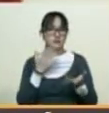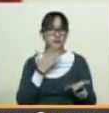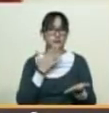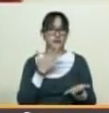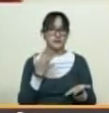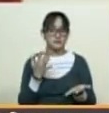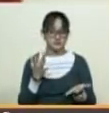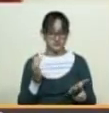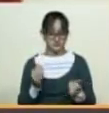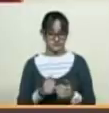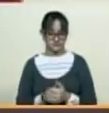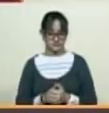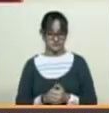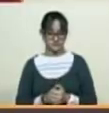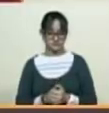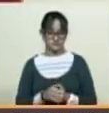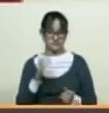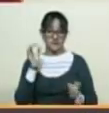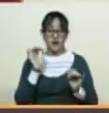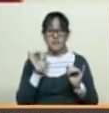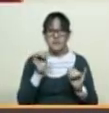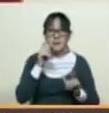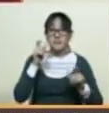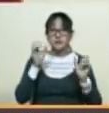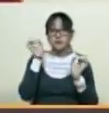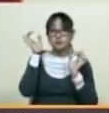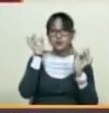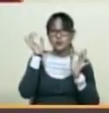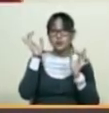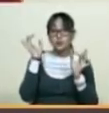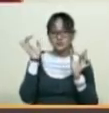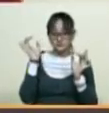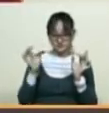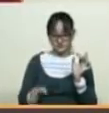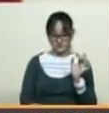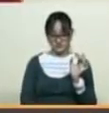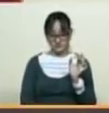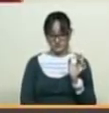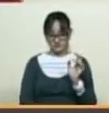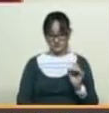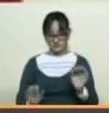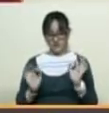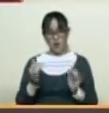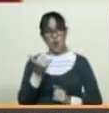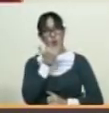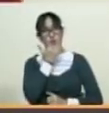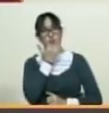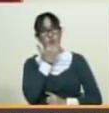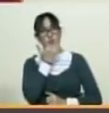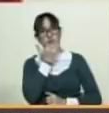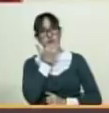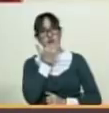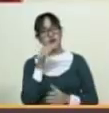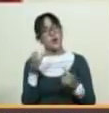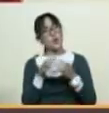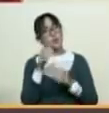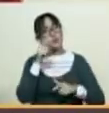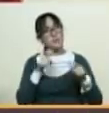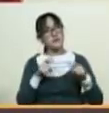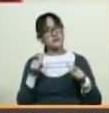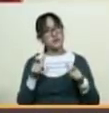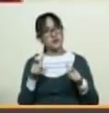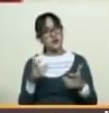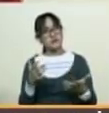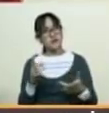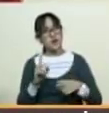ejemplo, entre los mitos que se empiezan a inventar cosas y de pronto para confundir a la colectividad, pero